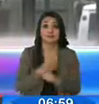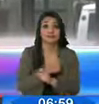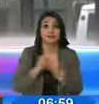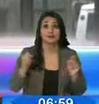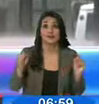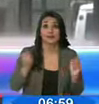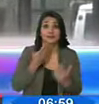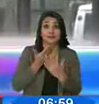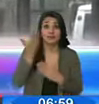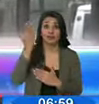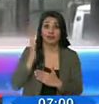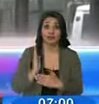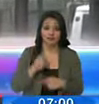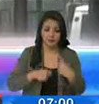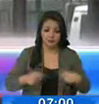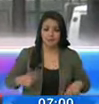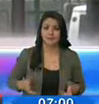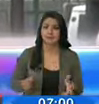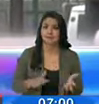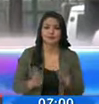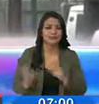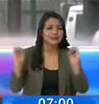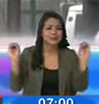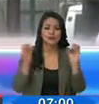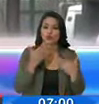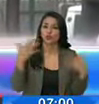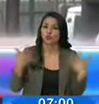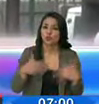no hay víctimas, pero de todo caso